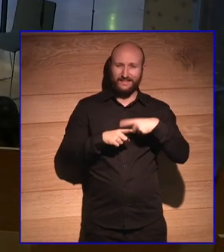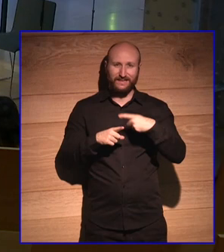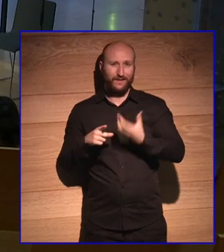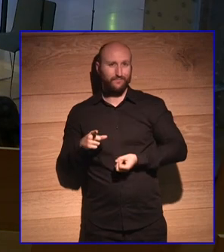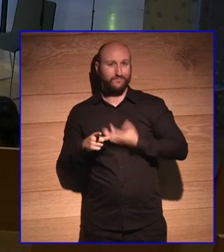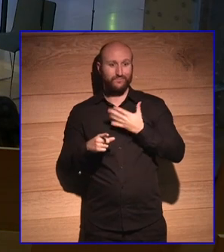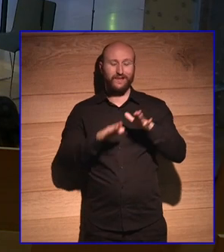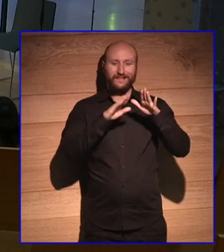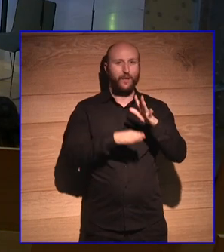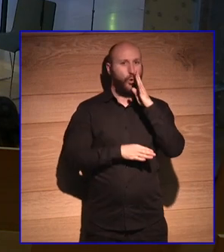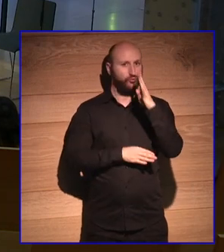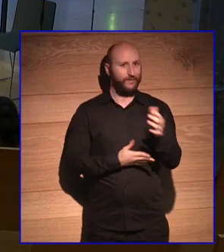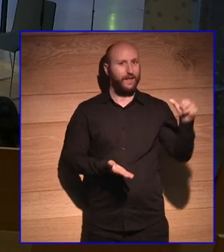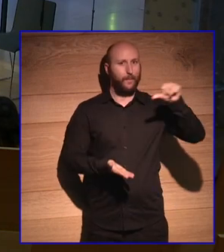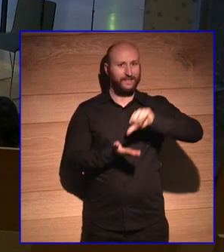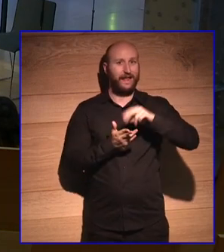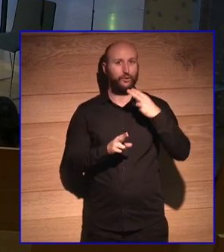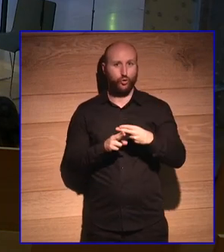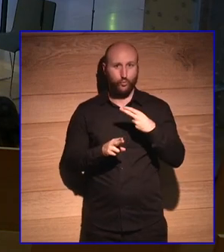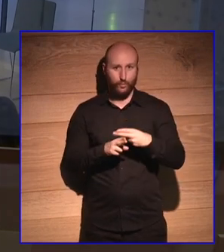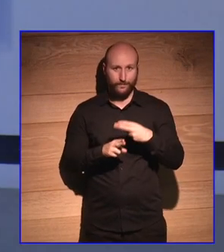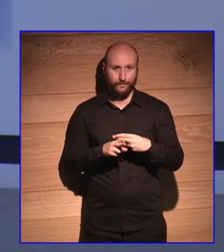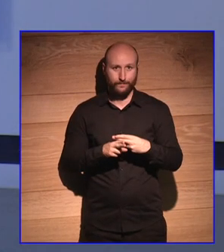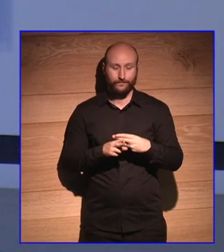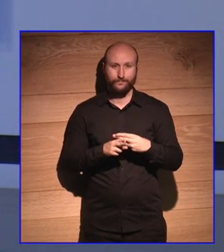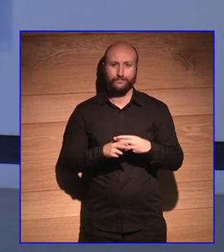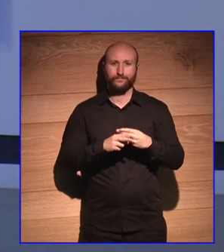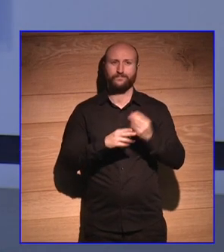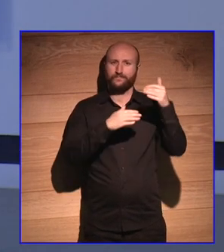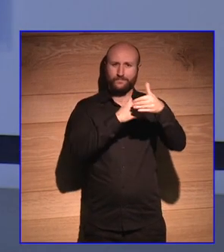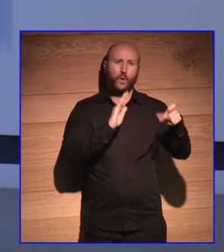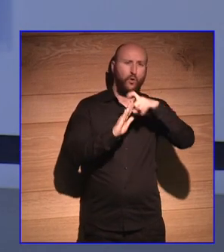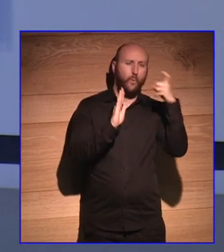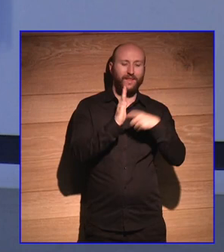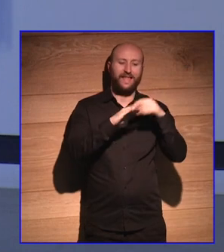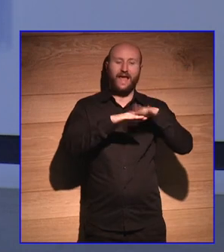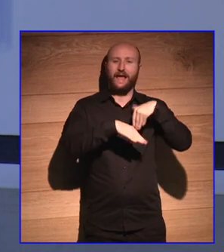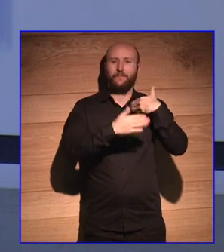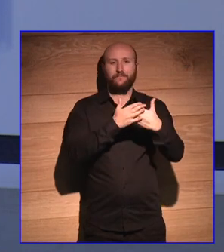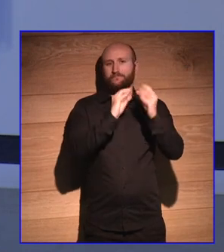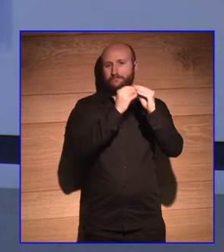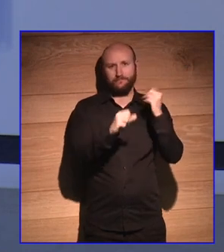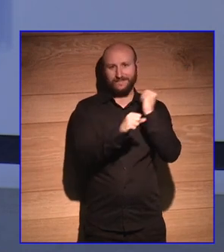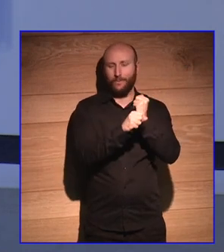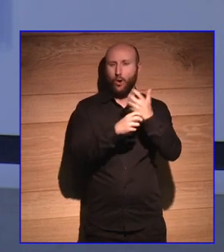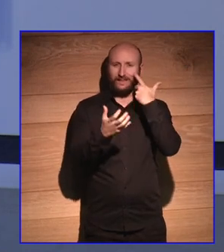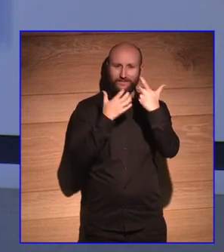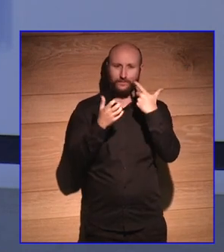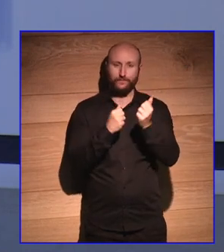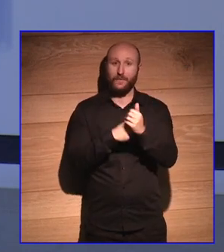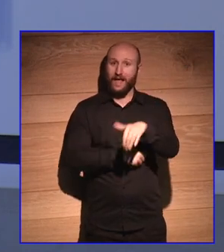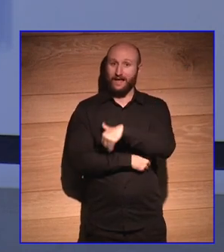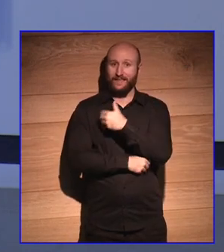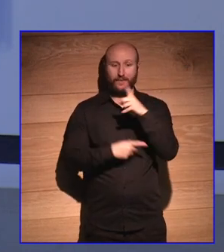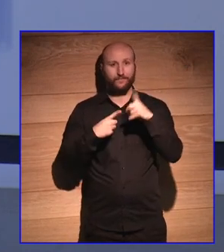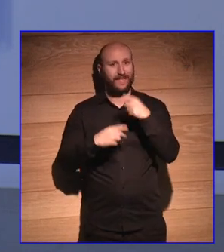años en la capital romana en régimen de pensión completa para desarrollar su trabajo artístico la academia estaba formada por un